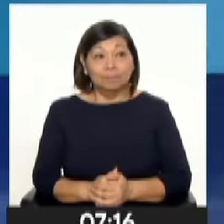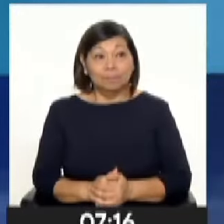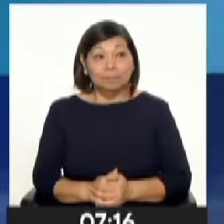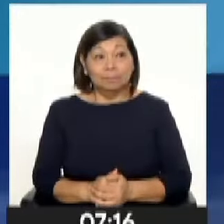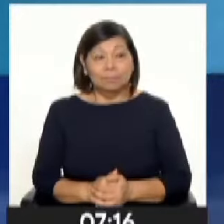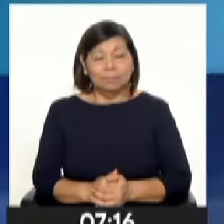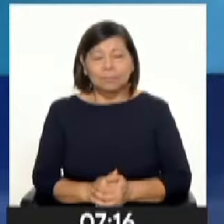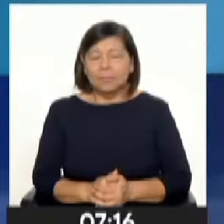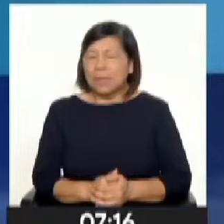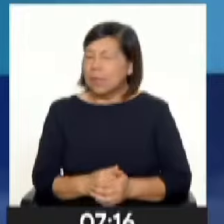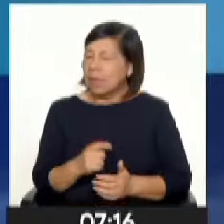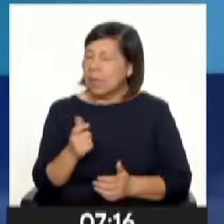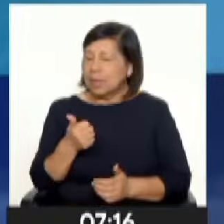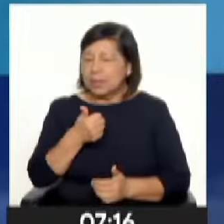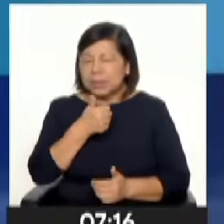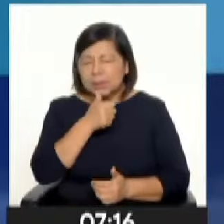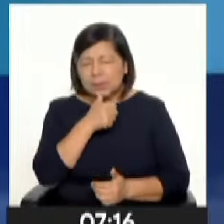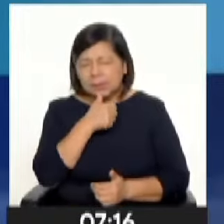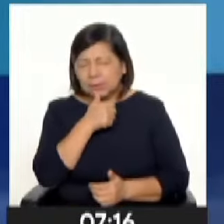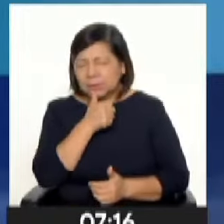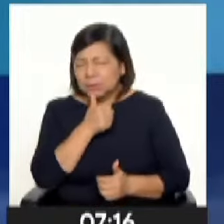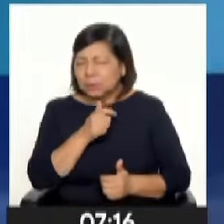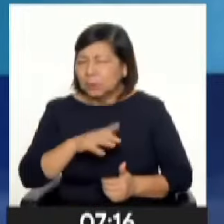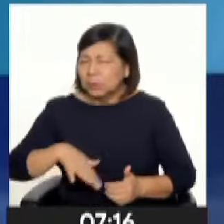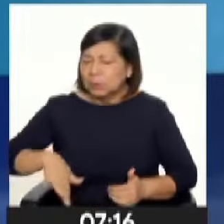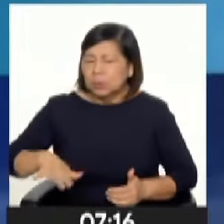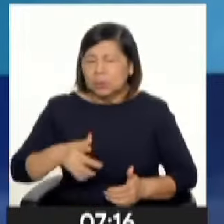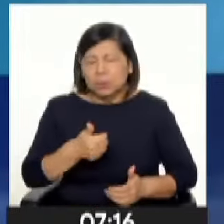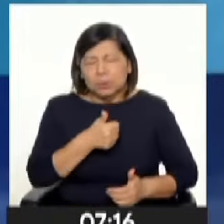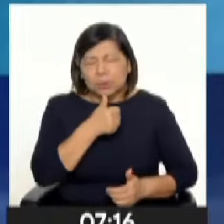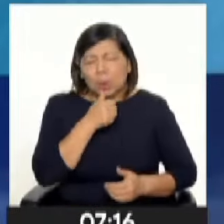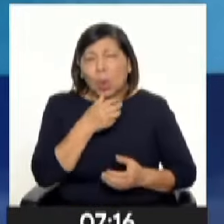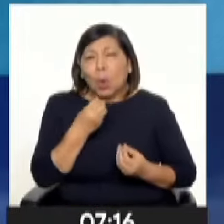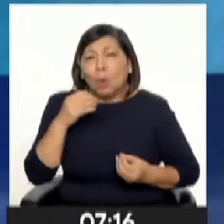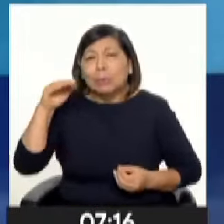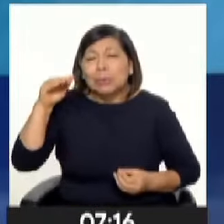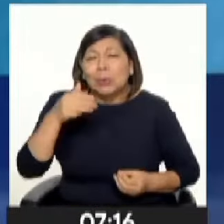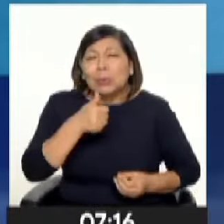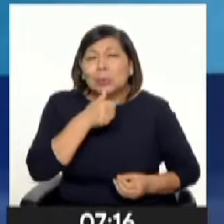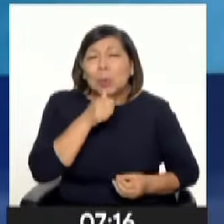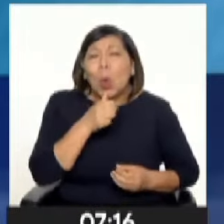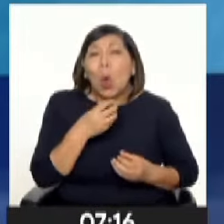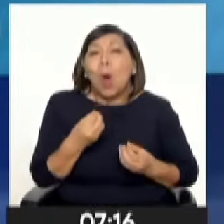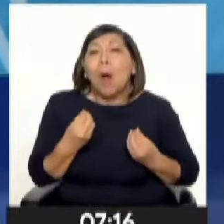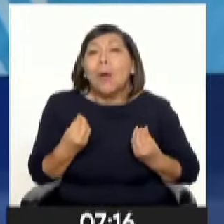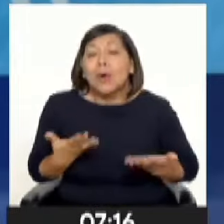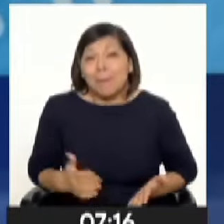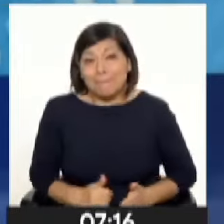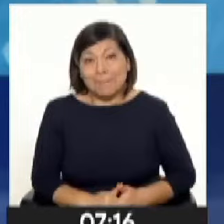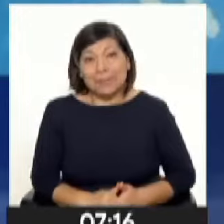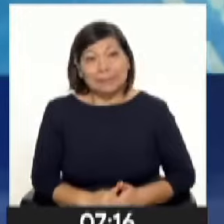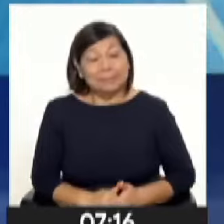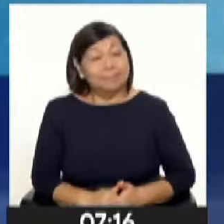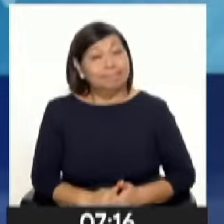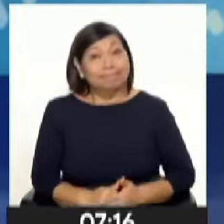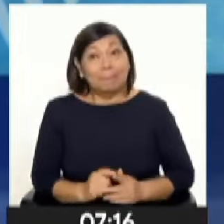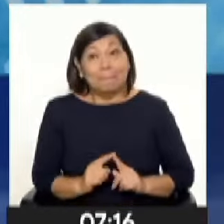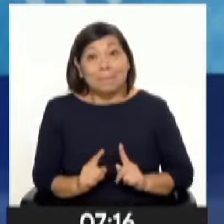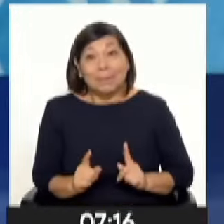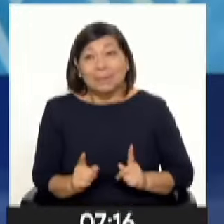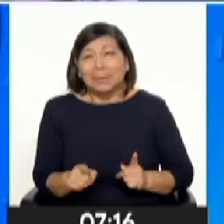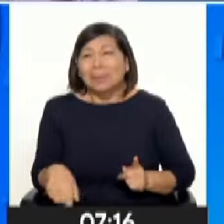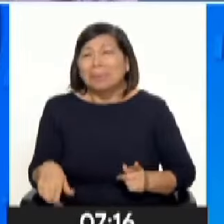que es profundamente doloroso, nos afecta a todos. Esto que pareciera que se normaliza en